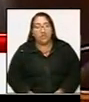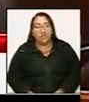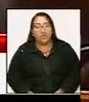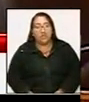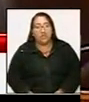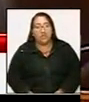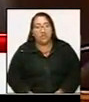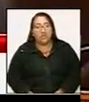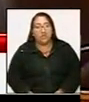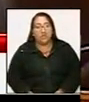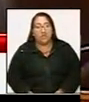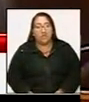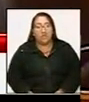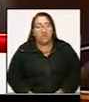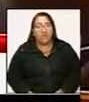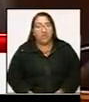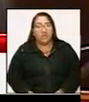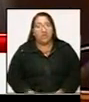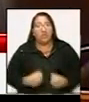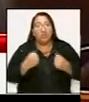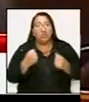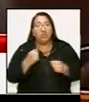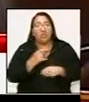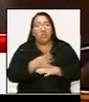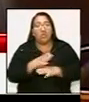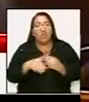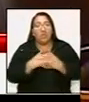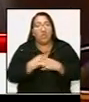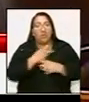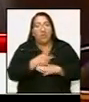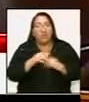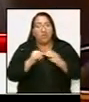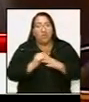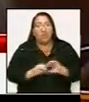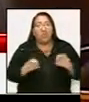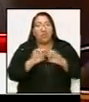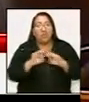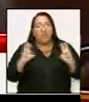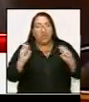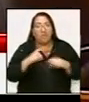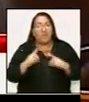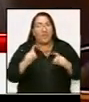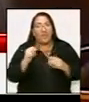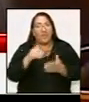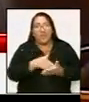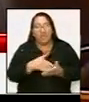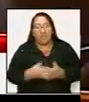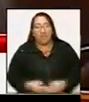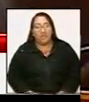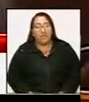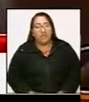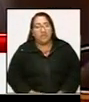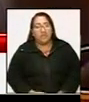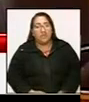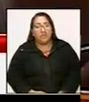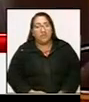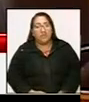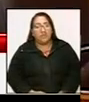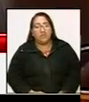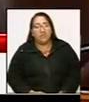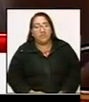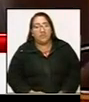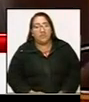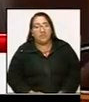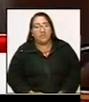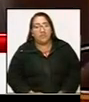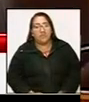la violencia de estos sectores de población tan importantes pero tan vulnerados día a día.